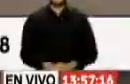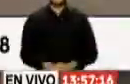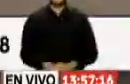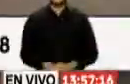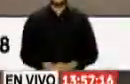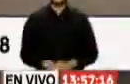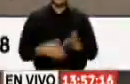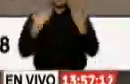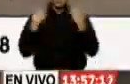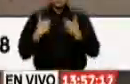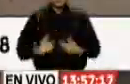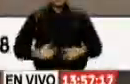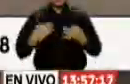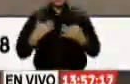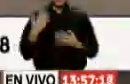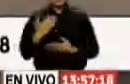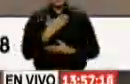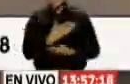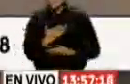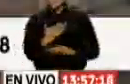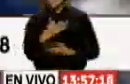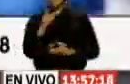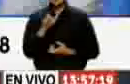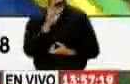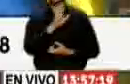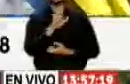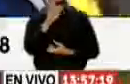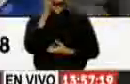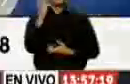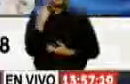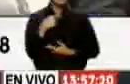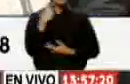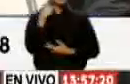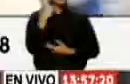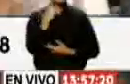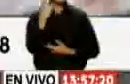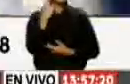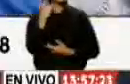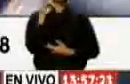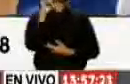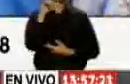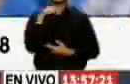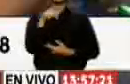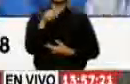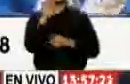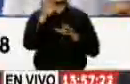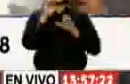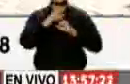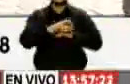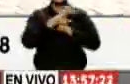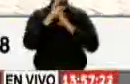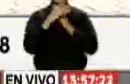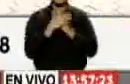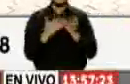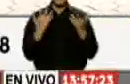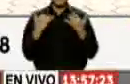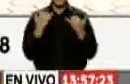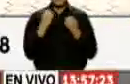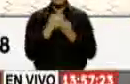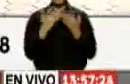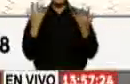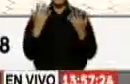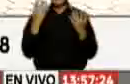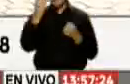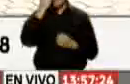Con la vestimenta que los caracteriza, los chagras están listos para recibirlos este sábado desde las 9 de la mañana. Este año el